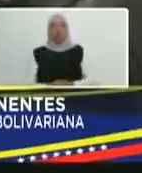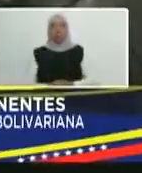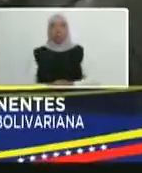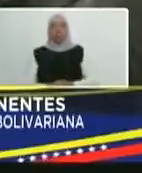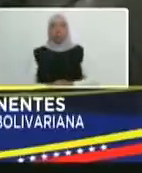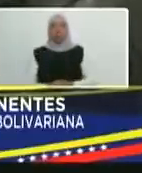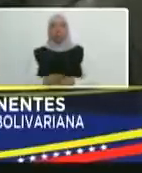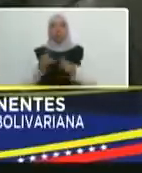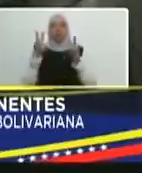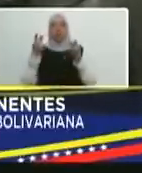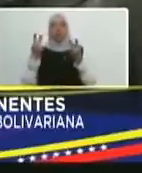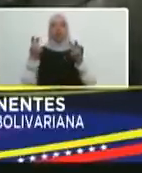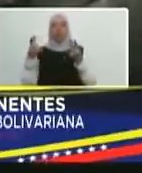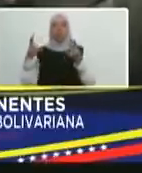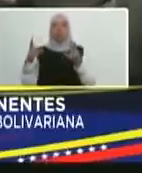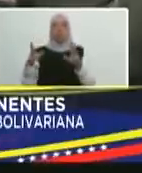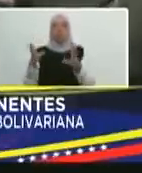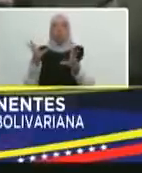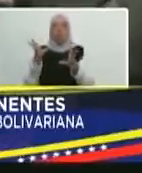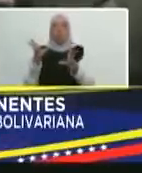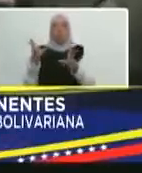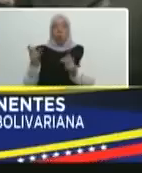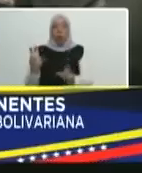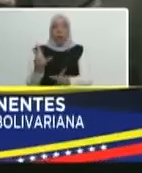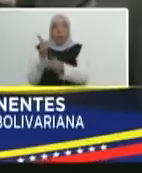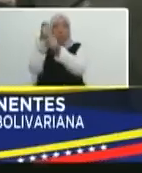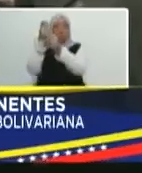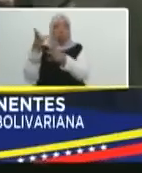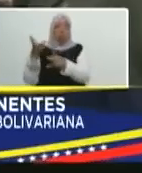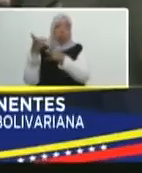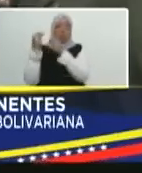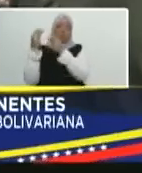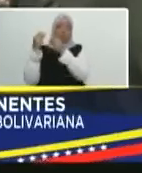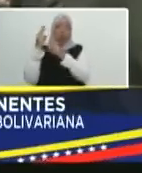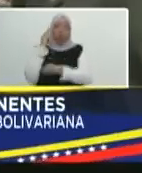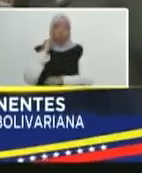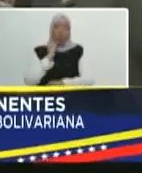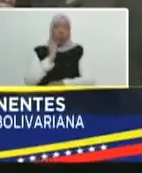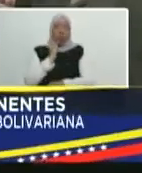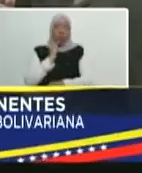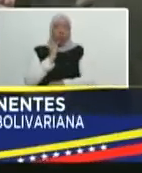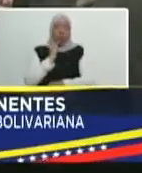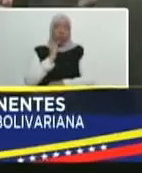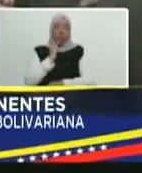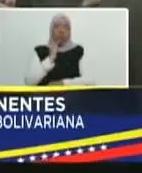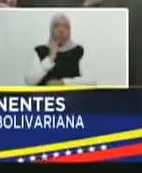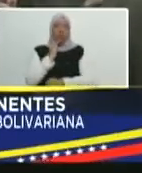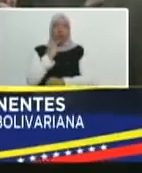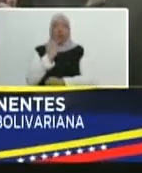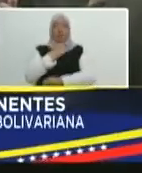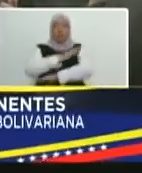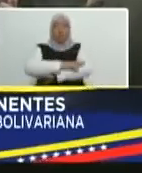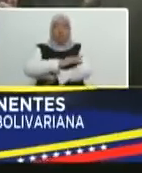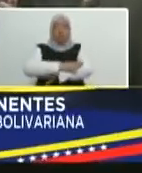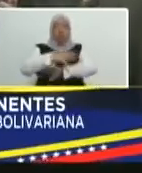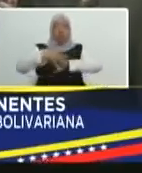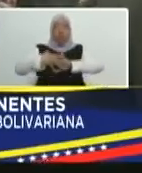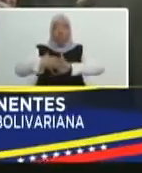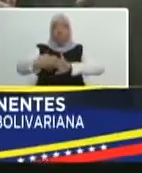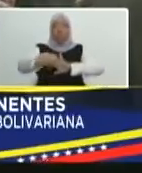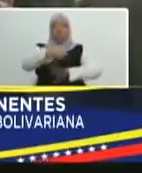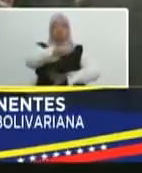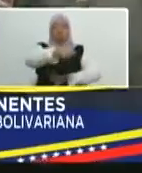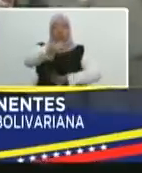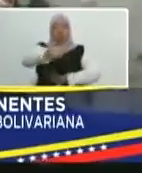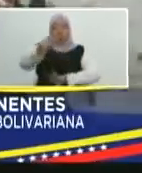de la nueva espiritualidad bolivariana, y sean ejemplo, a partir